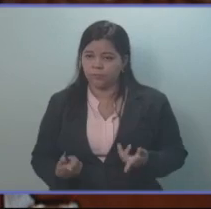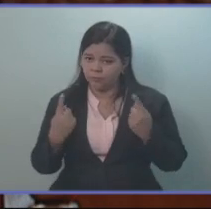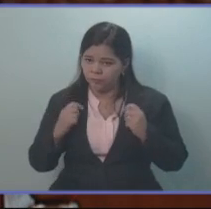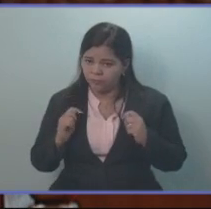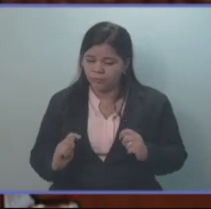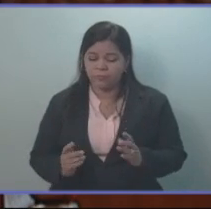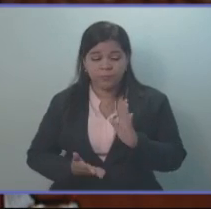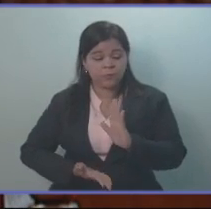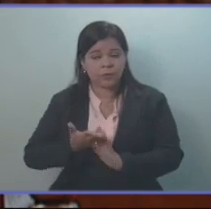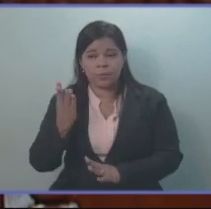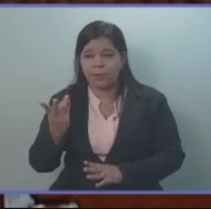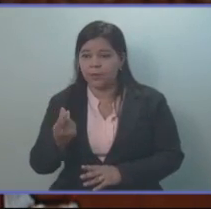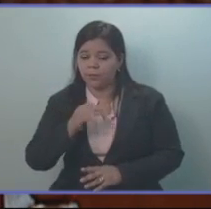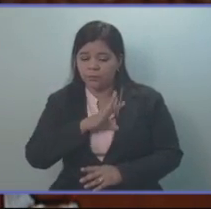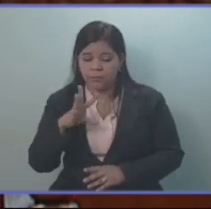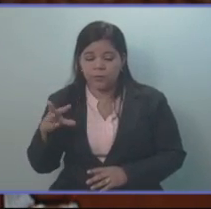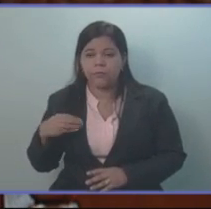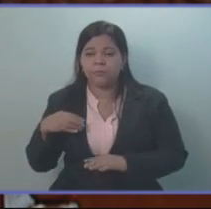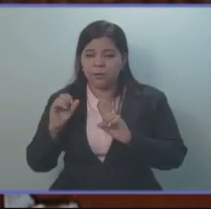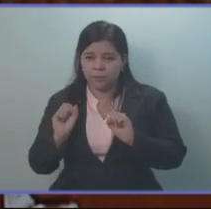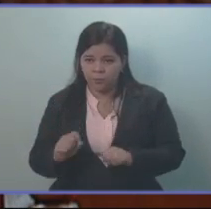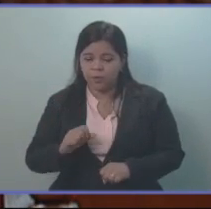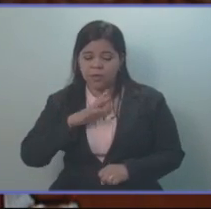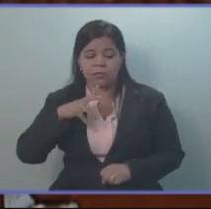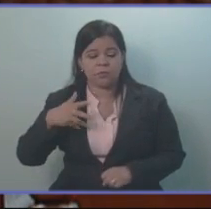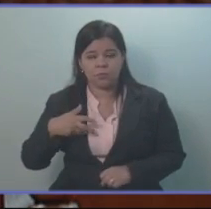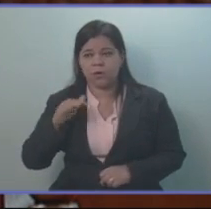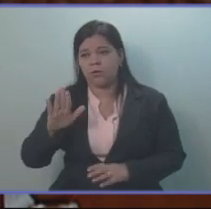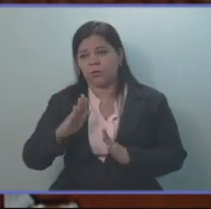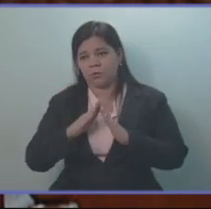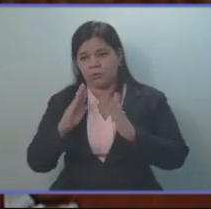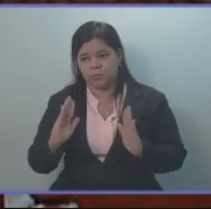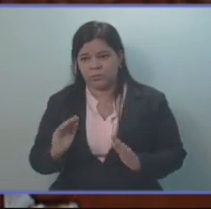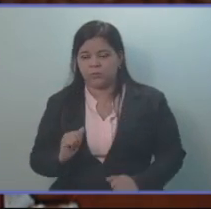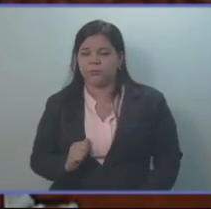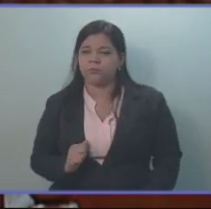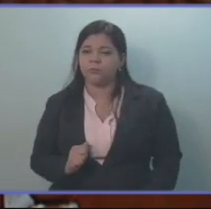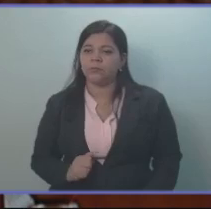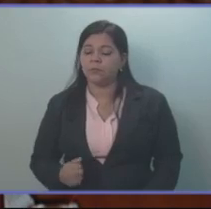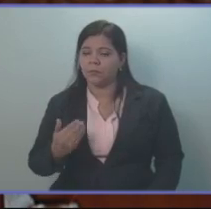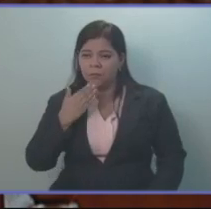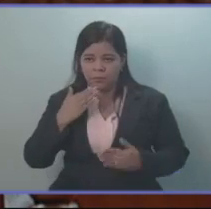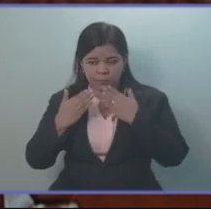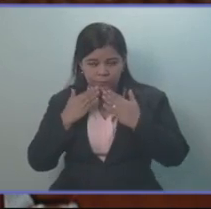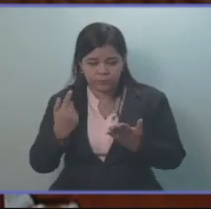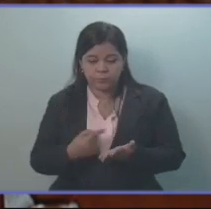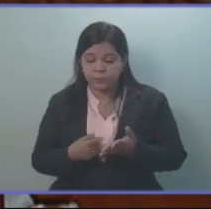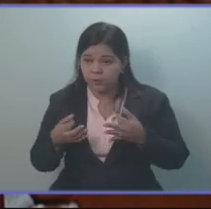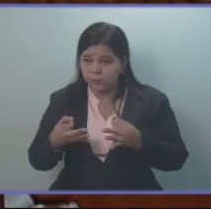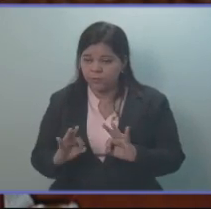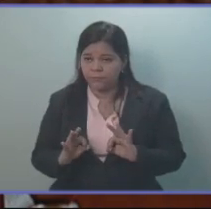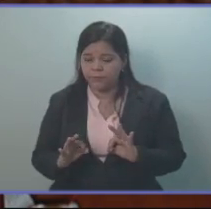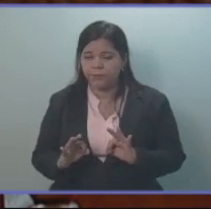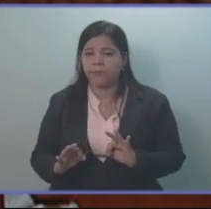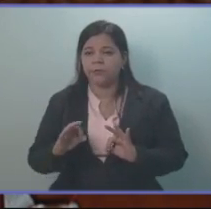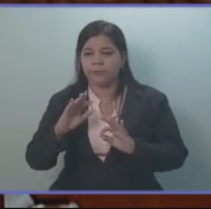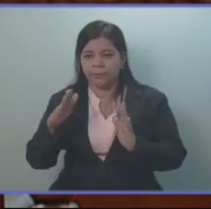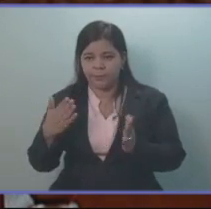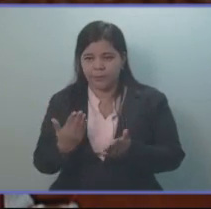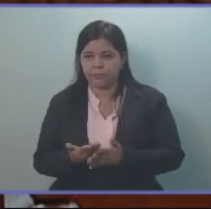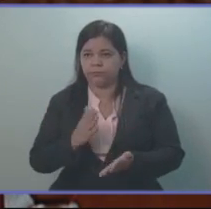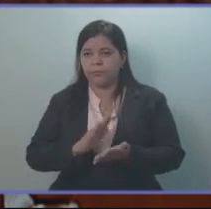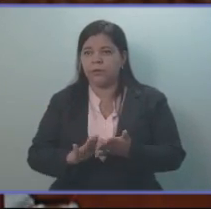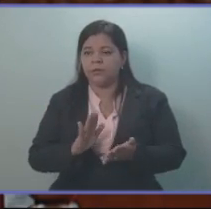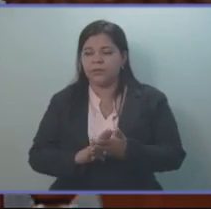mayor número de familias salvadoreñas lleguen a ser propietarias de su vivienda, fomentando así la inversión y el